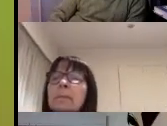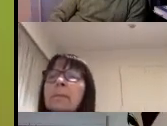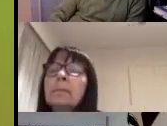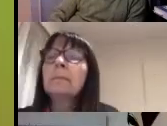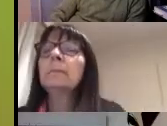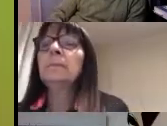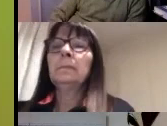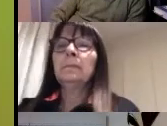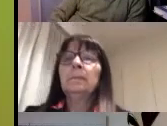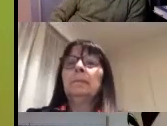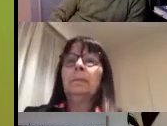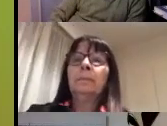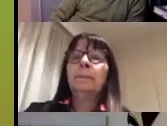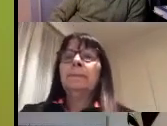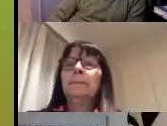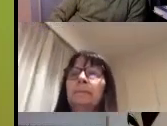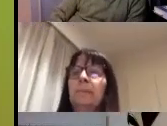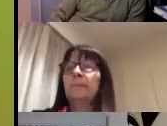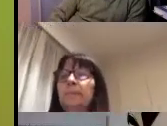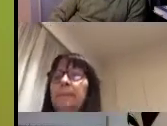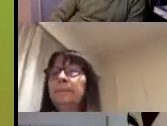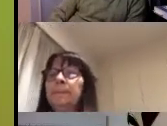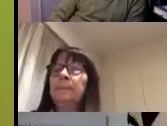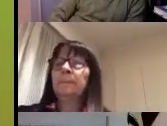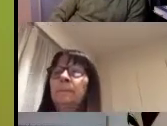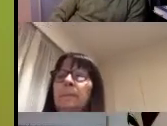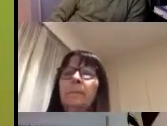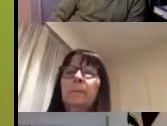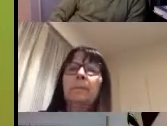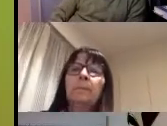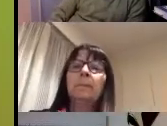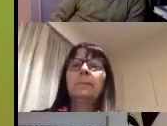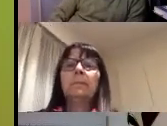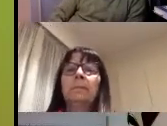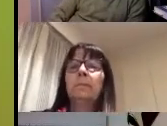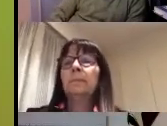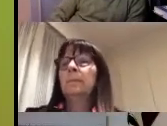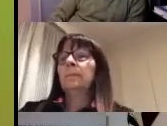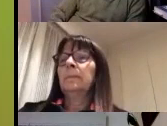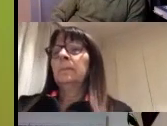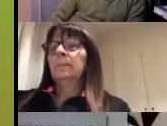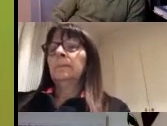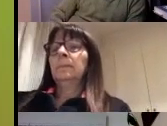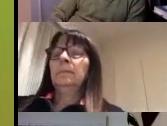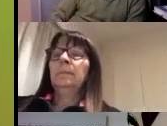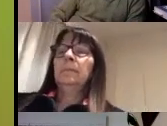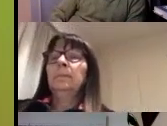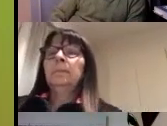empezó la cuestión de que yo iba a ir a Colombia porque mi señora, Olga, ganó la